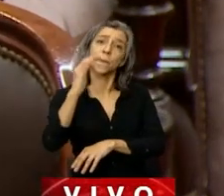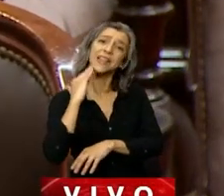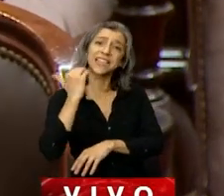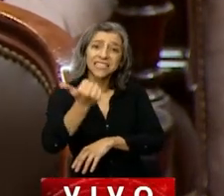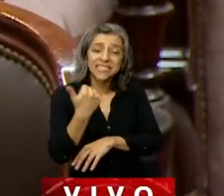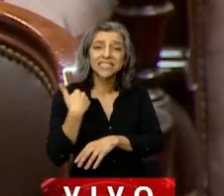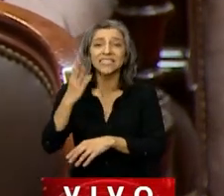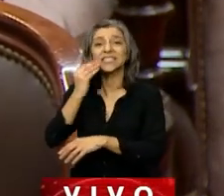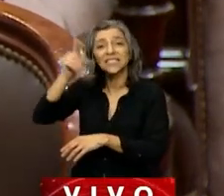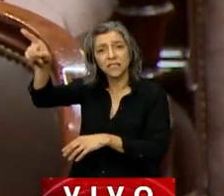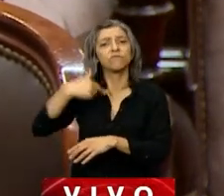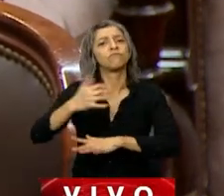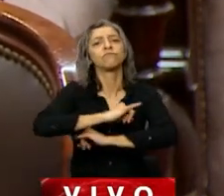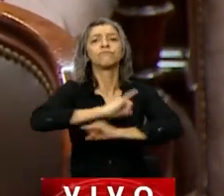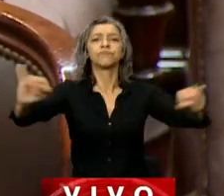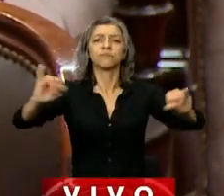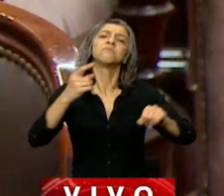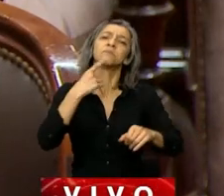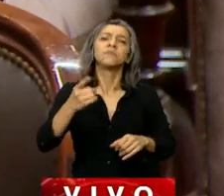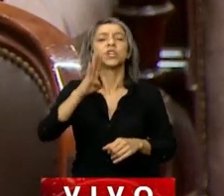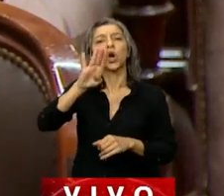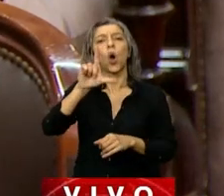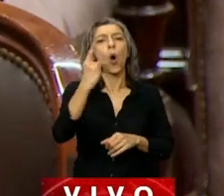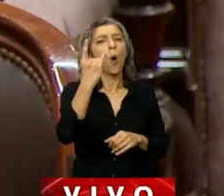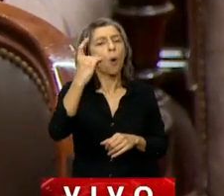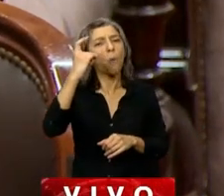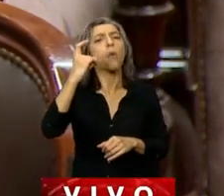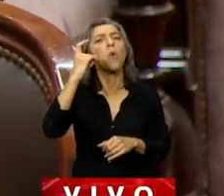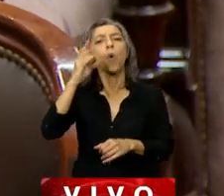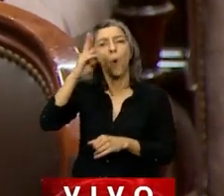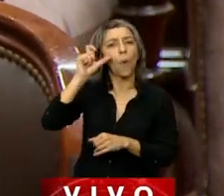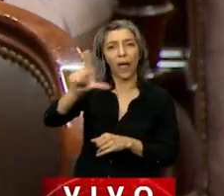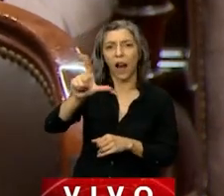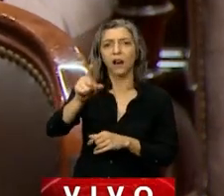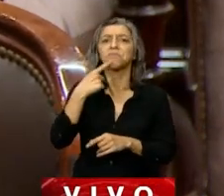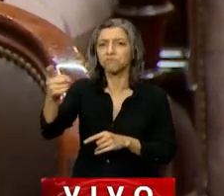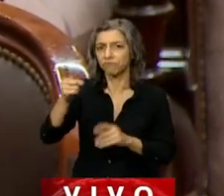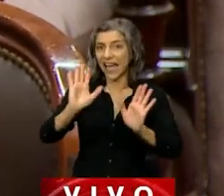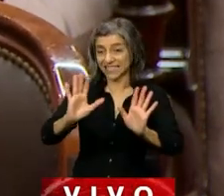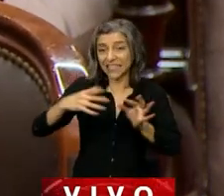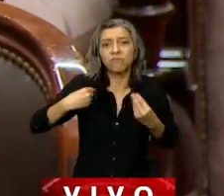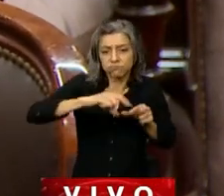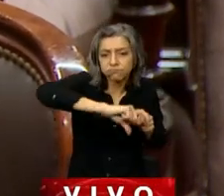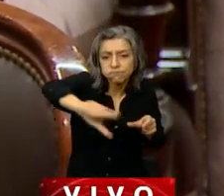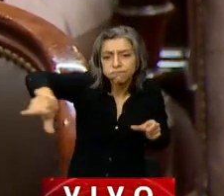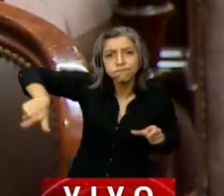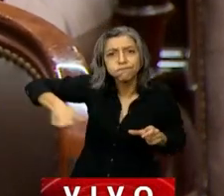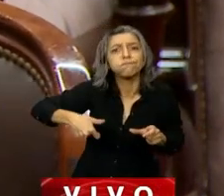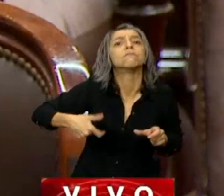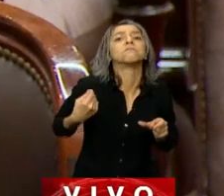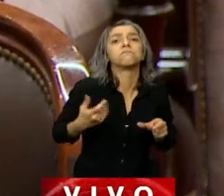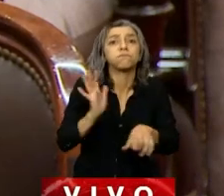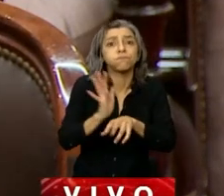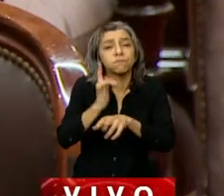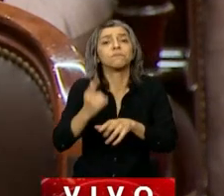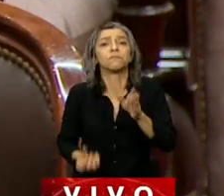lo que hizo fue anunció su iniciativa denominada Bluebell, Cinturón Azul, por lo cual ellos procuran crear un